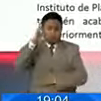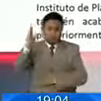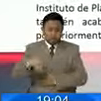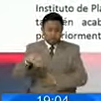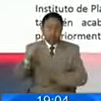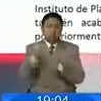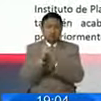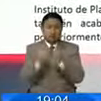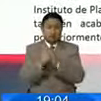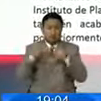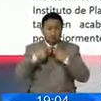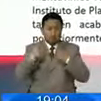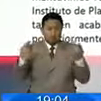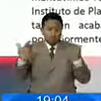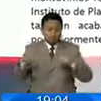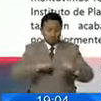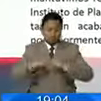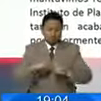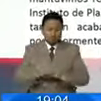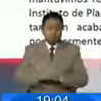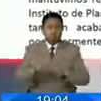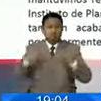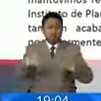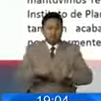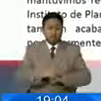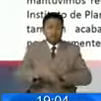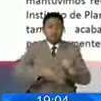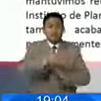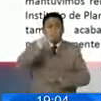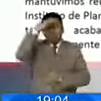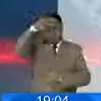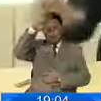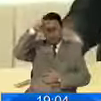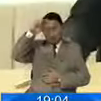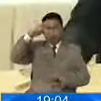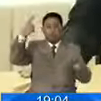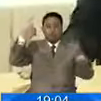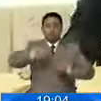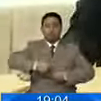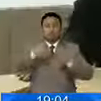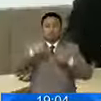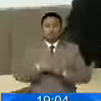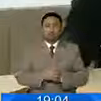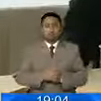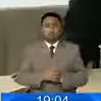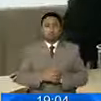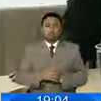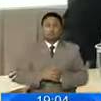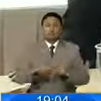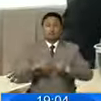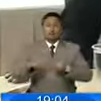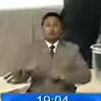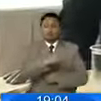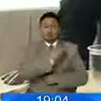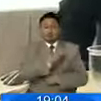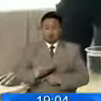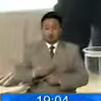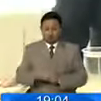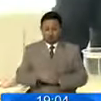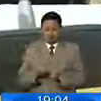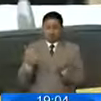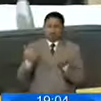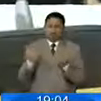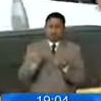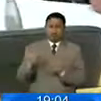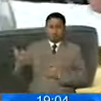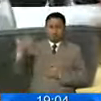agenda pública. También ratifica que viajó a México y a Panamá. Pero María José Carrión va más allá. Dice que le sorprende que el